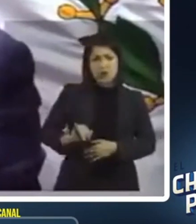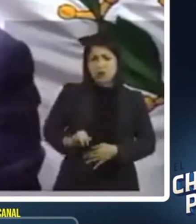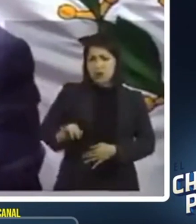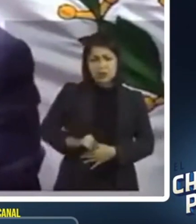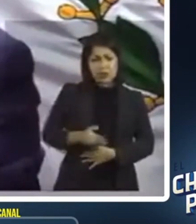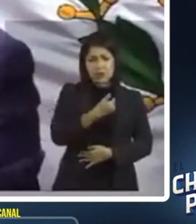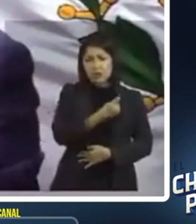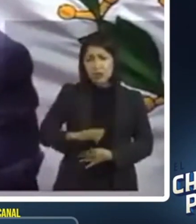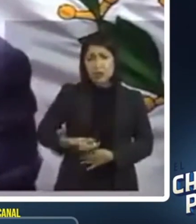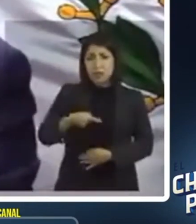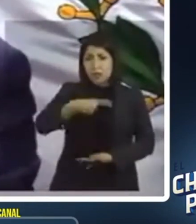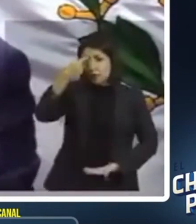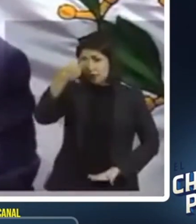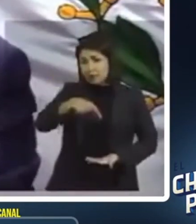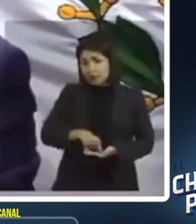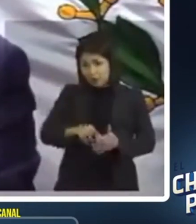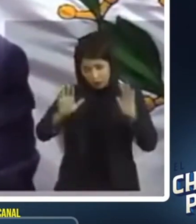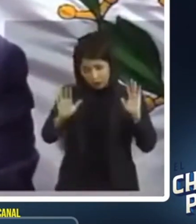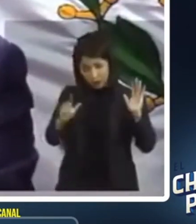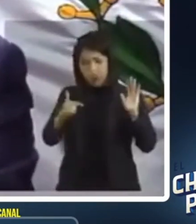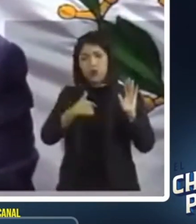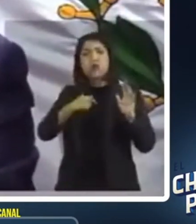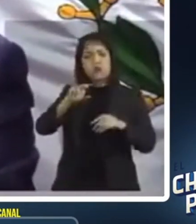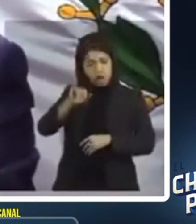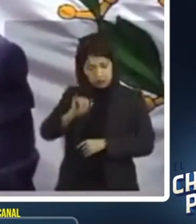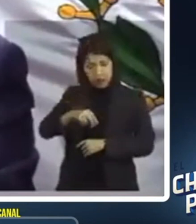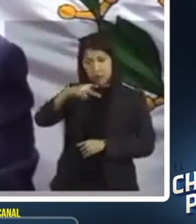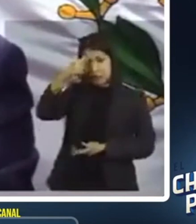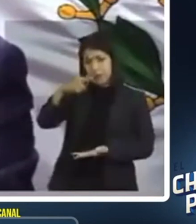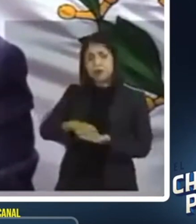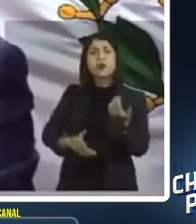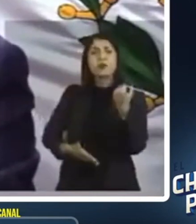presidencia, pero yo más bien creo plenamente que